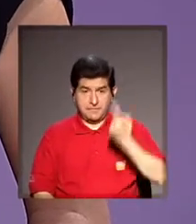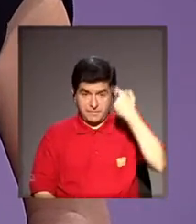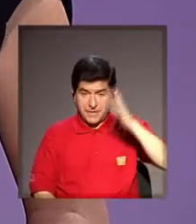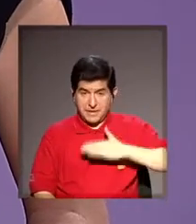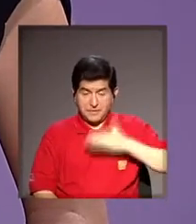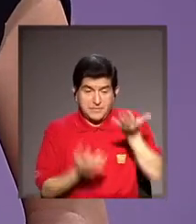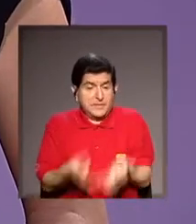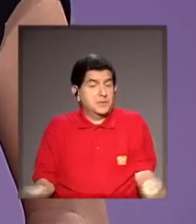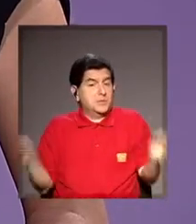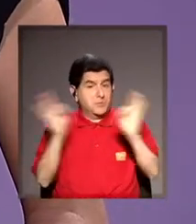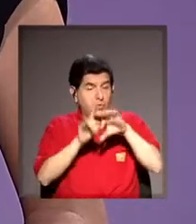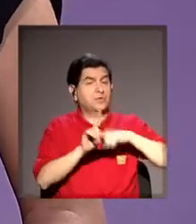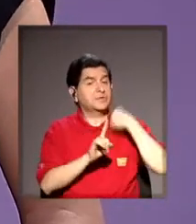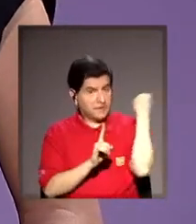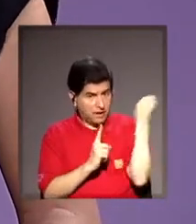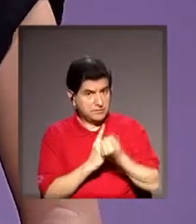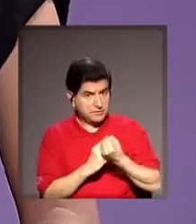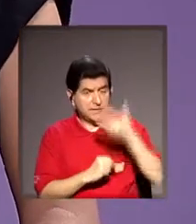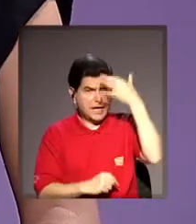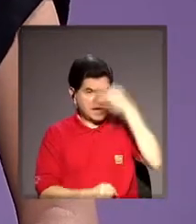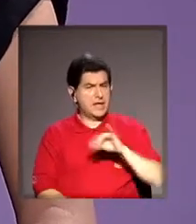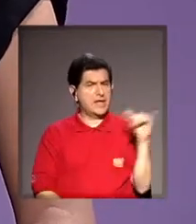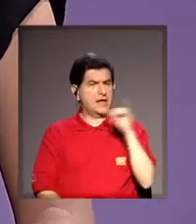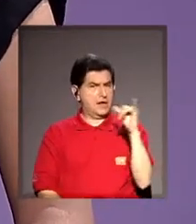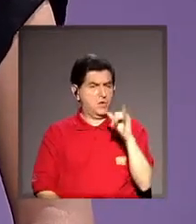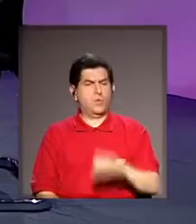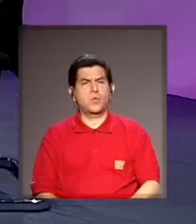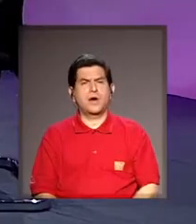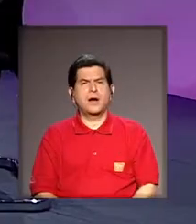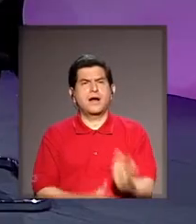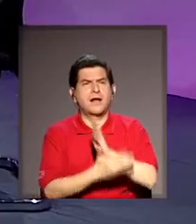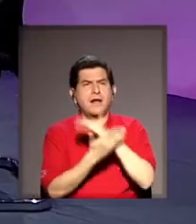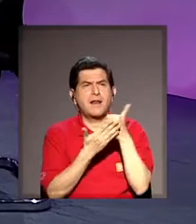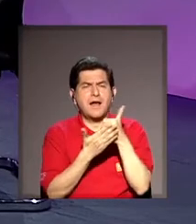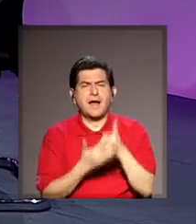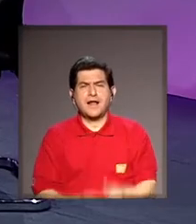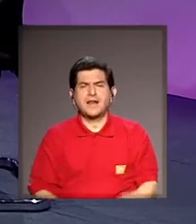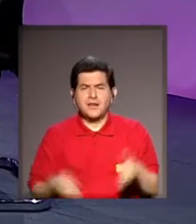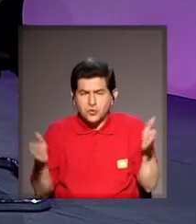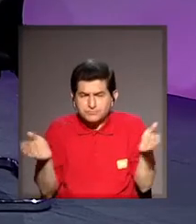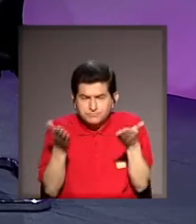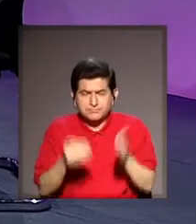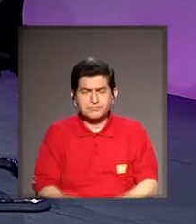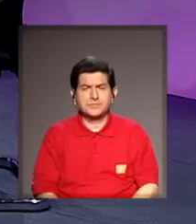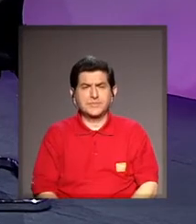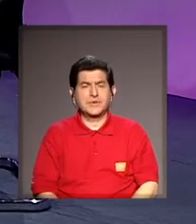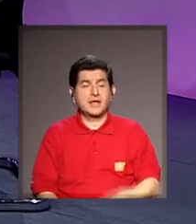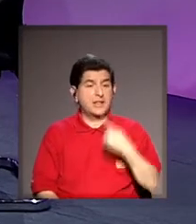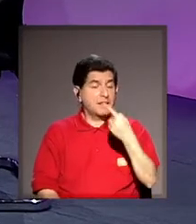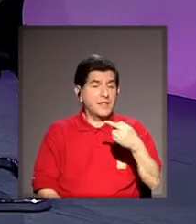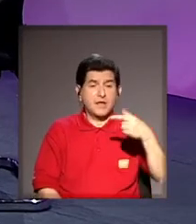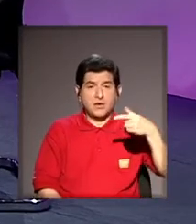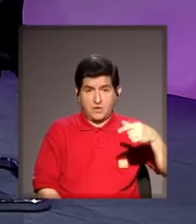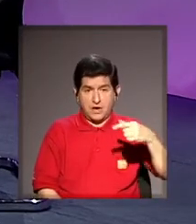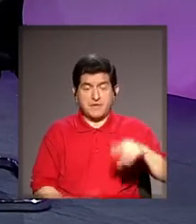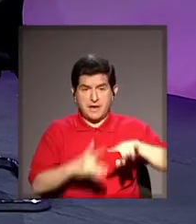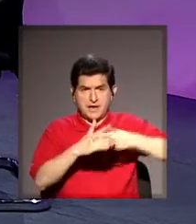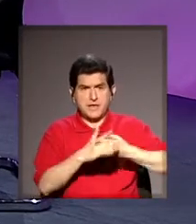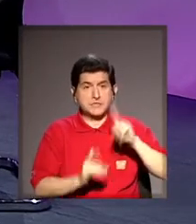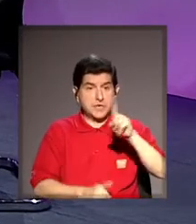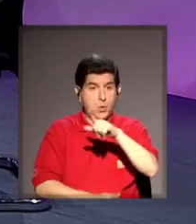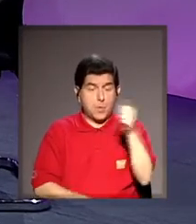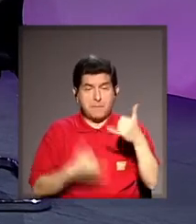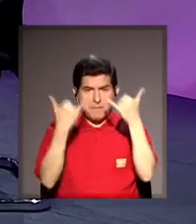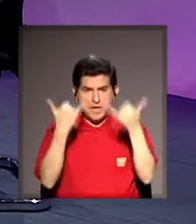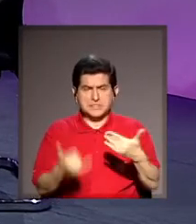eso es clave verdad y yo creo que también es una algo que intención amos por ejemplo que abriera el inicio y claro empezamos hace un mes y ya